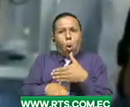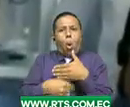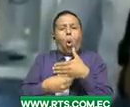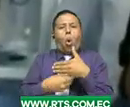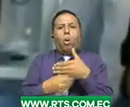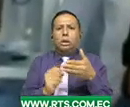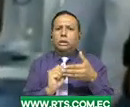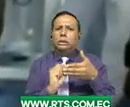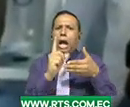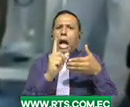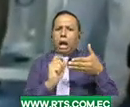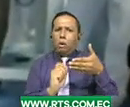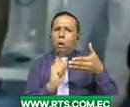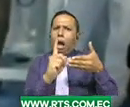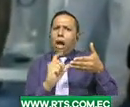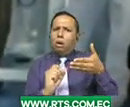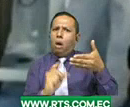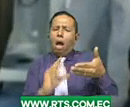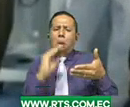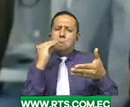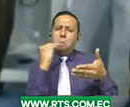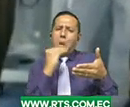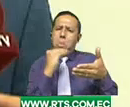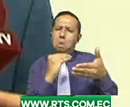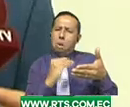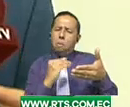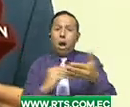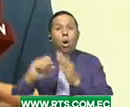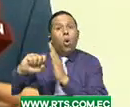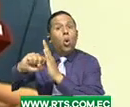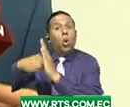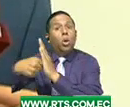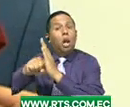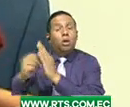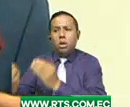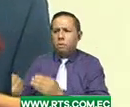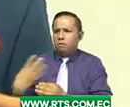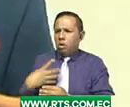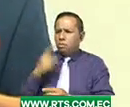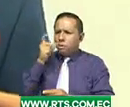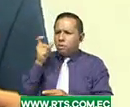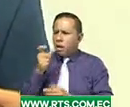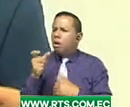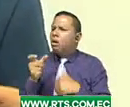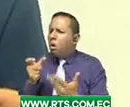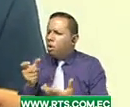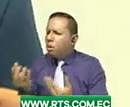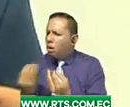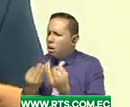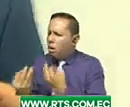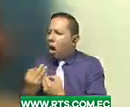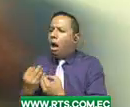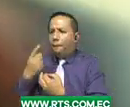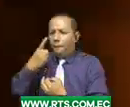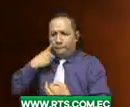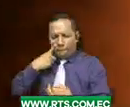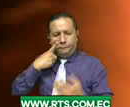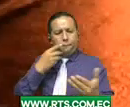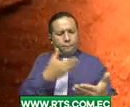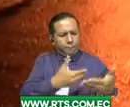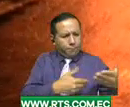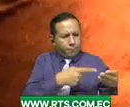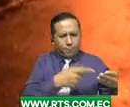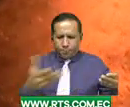valores no acorde al mercado. Contraloría nos dice eso y la Fiscalía debe corroborarlo con la respectiva pericia que debe de practicar.